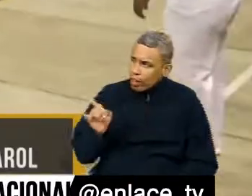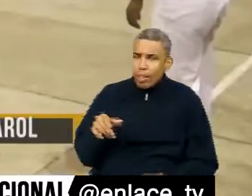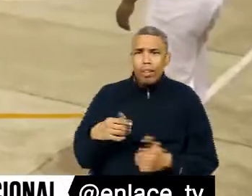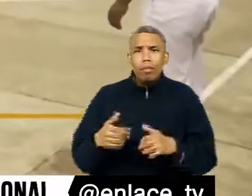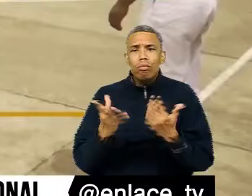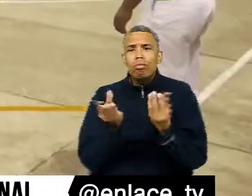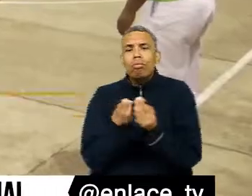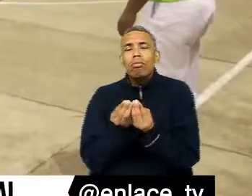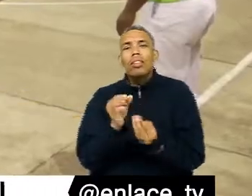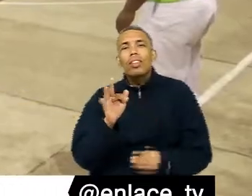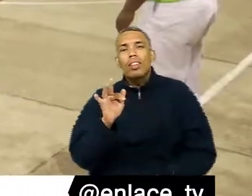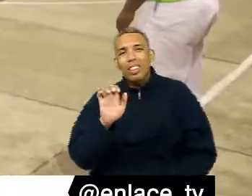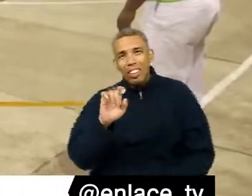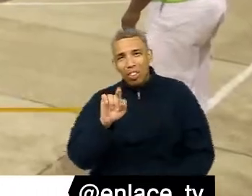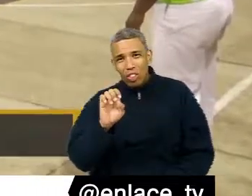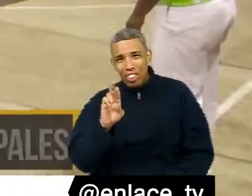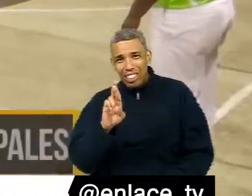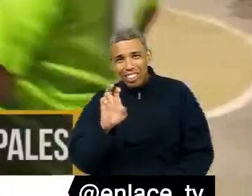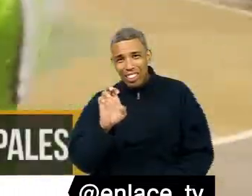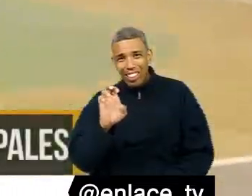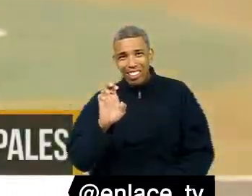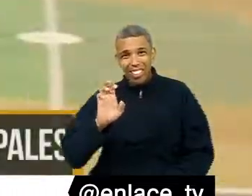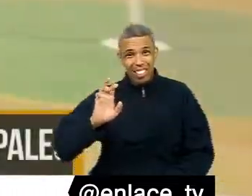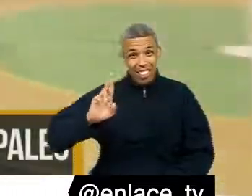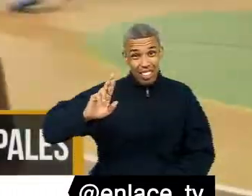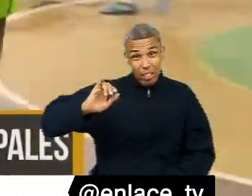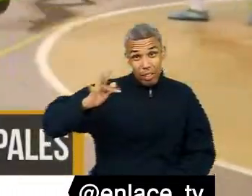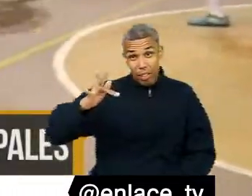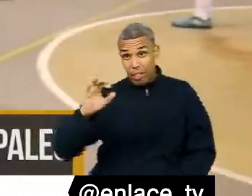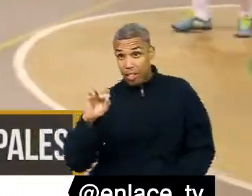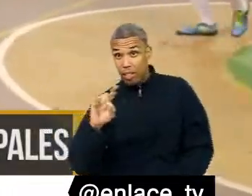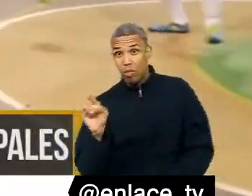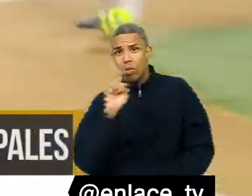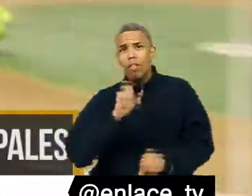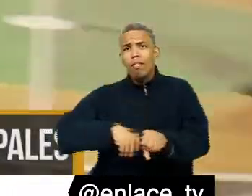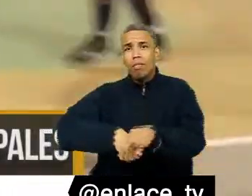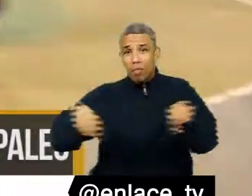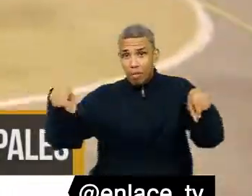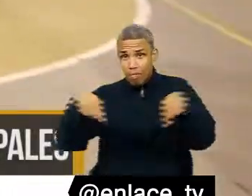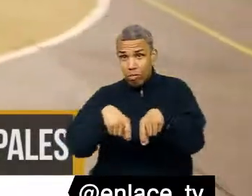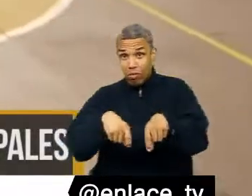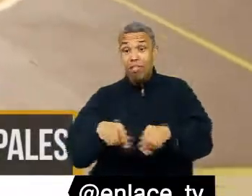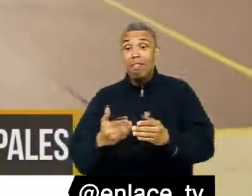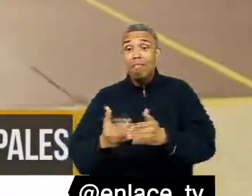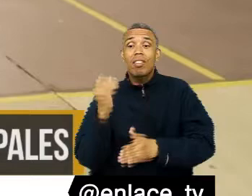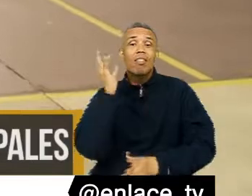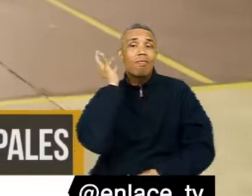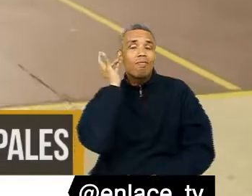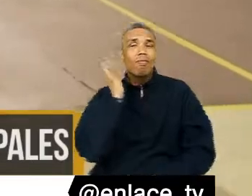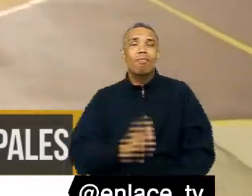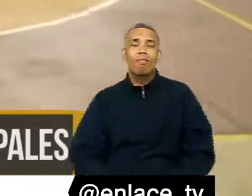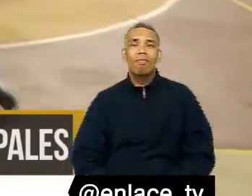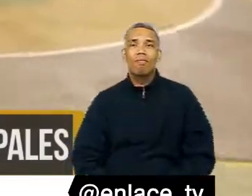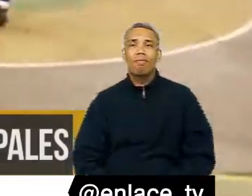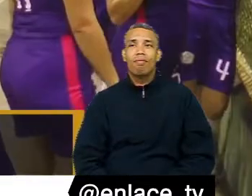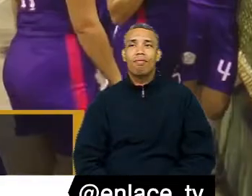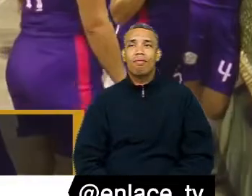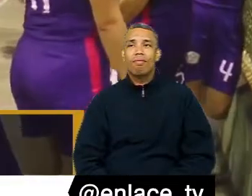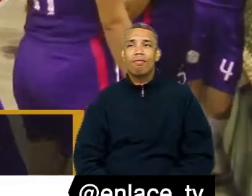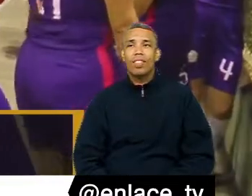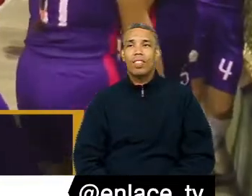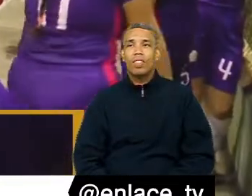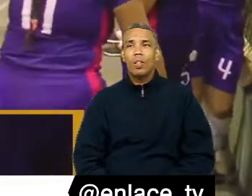y Secretaría de las TIC. Ellas fueron las encargadas de abrir la disciplina de microfútbol en las Olimpiadas Municipales. Espectacular, eso es